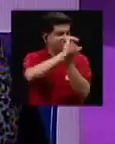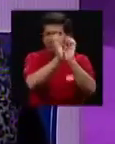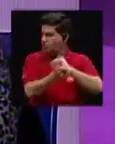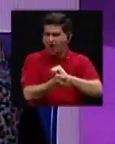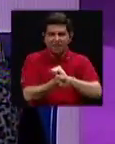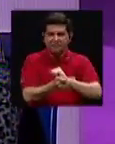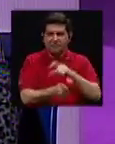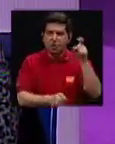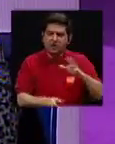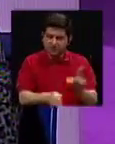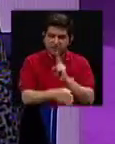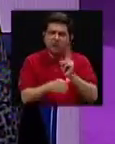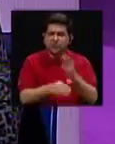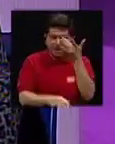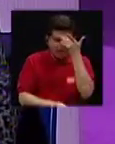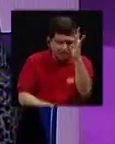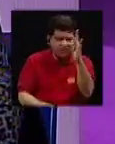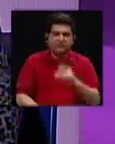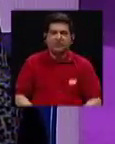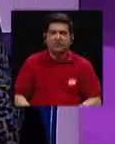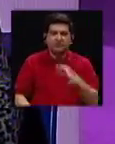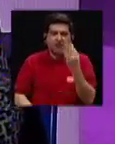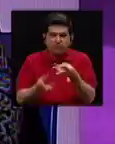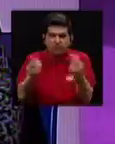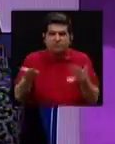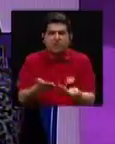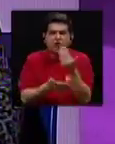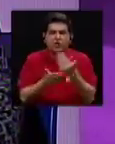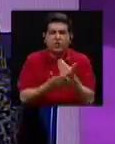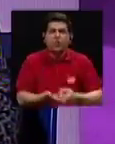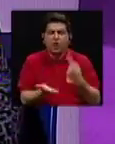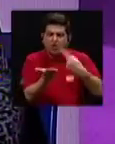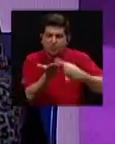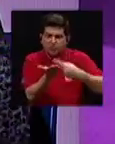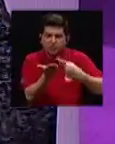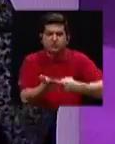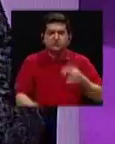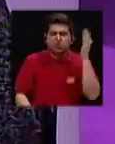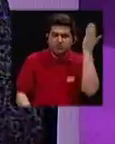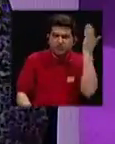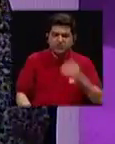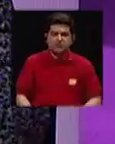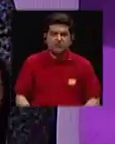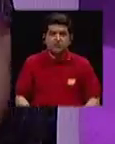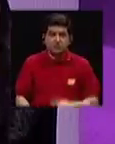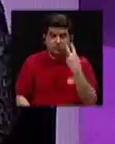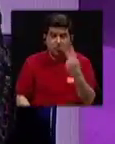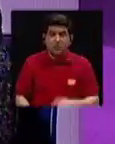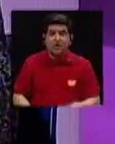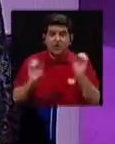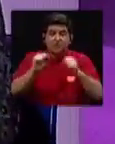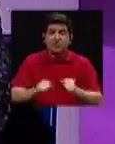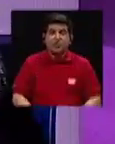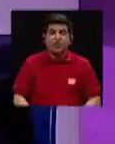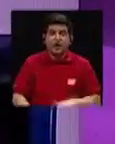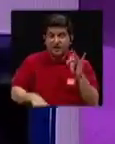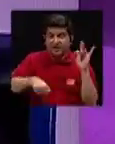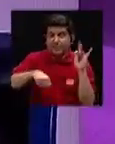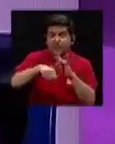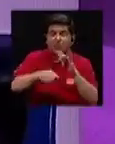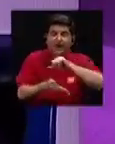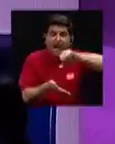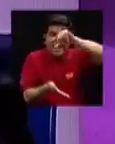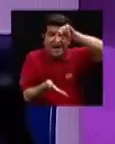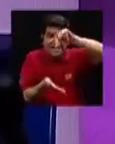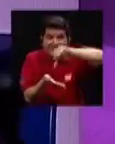efecto no han modificado tenemos que usar nuestra inteligencia para generar nuevas retóricas para ver si conseguimos tocar el eje